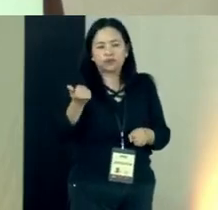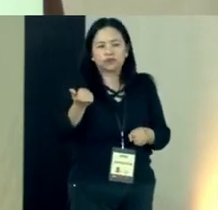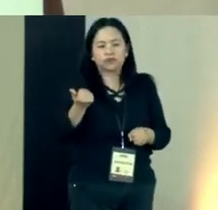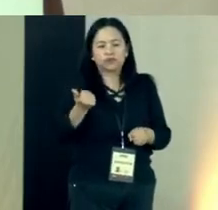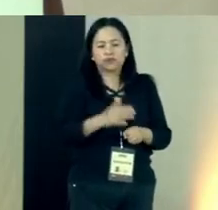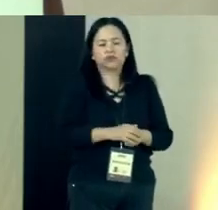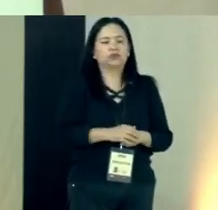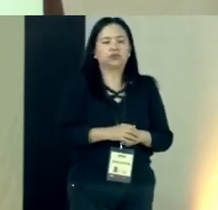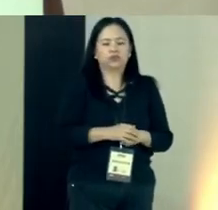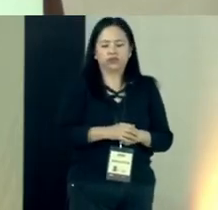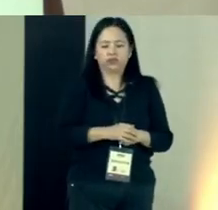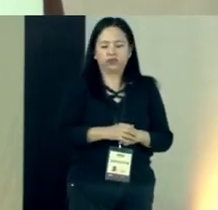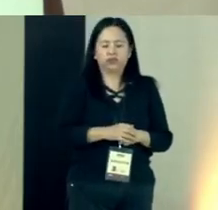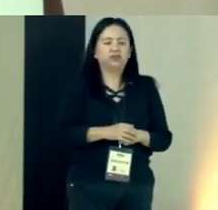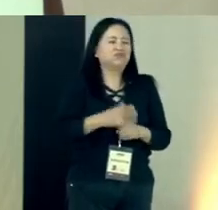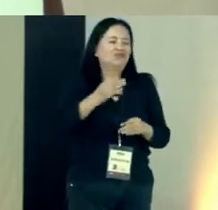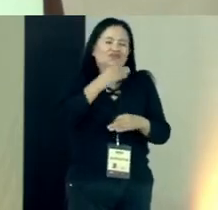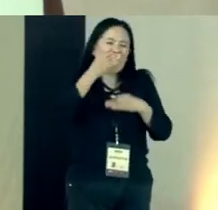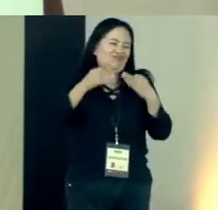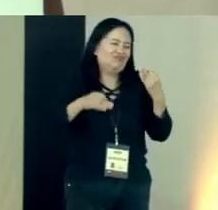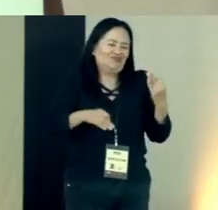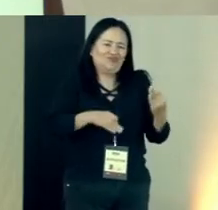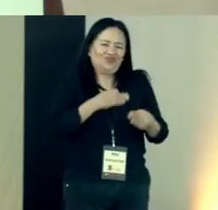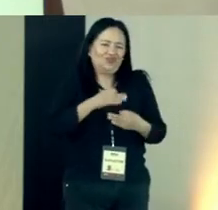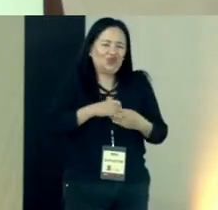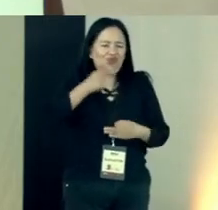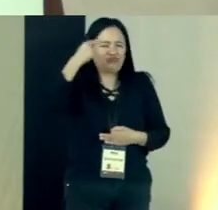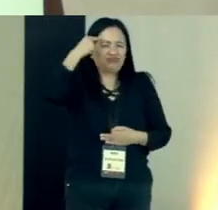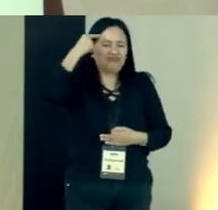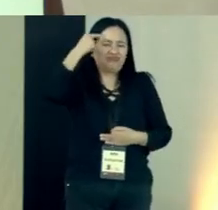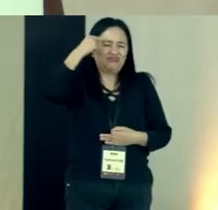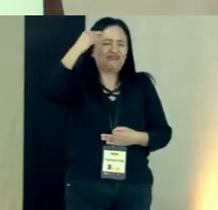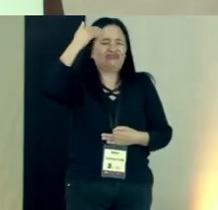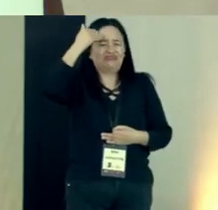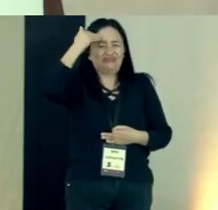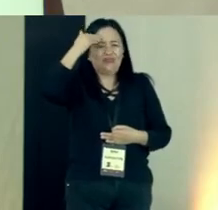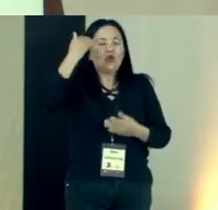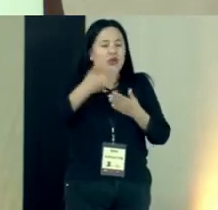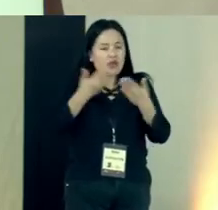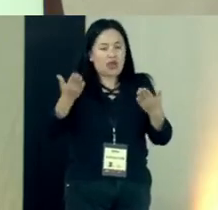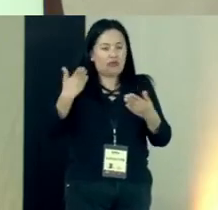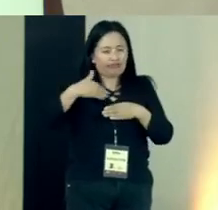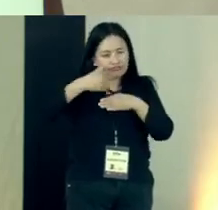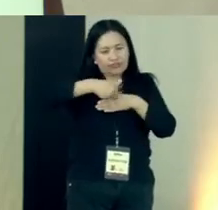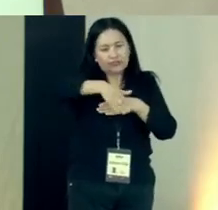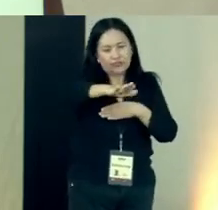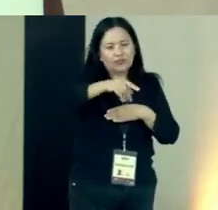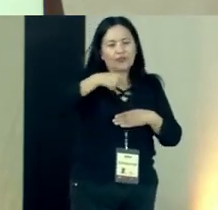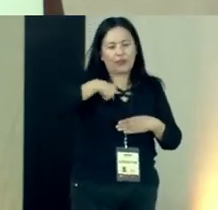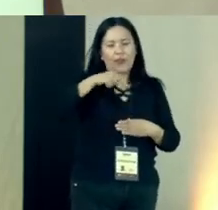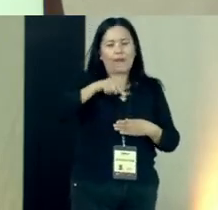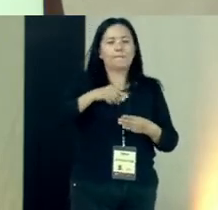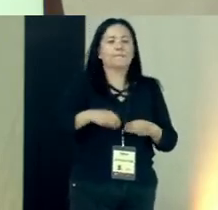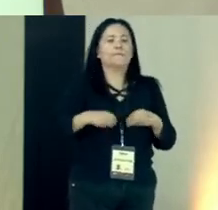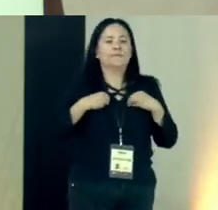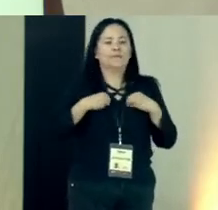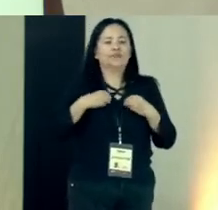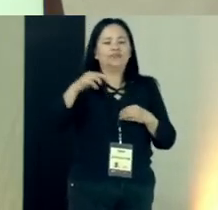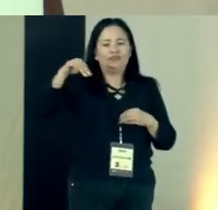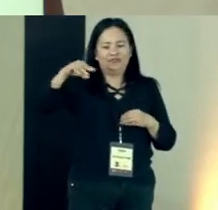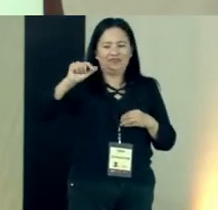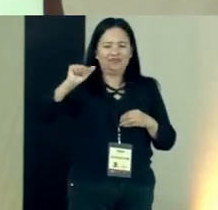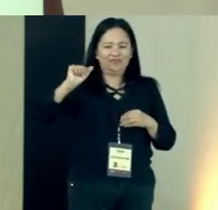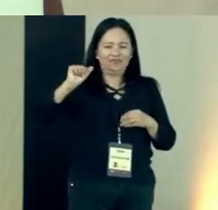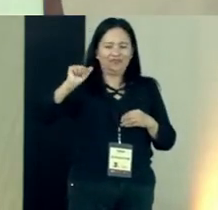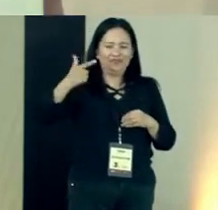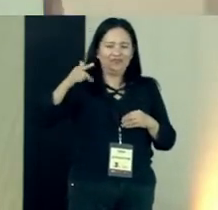se revisan todos los traumas que viene acumulando desde el pasado y que están presentes en la literatura de Machado de